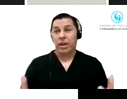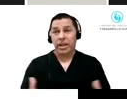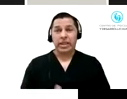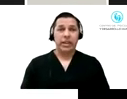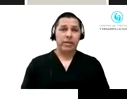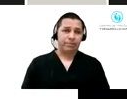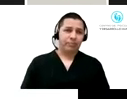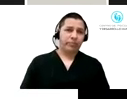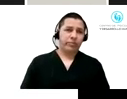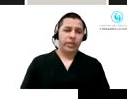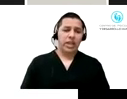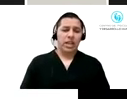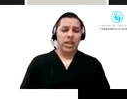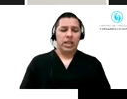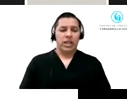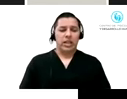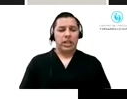Es una paz negativa.